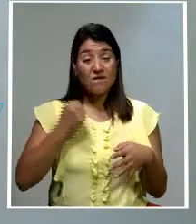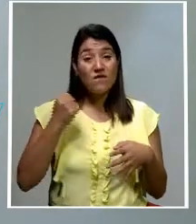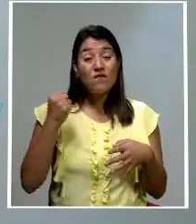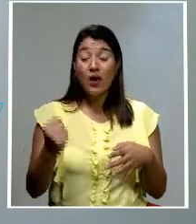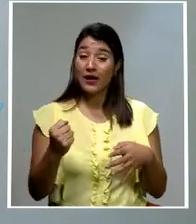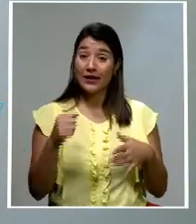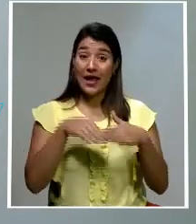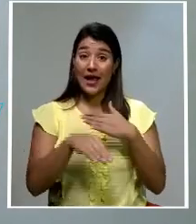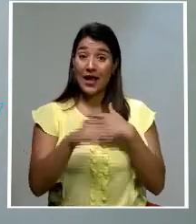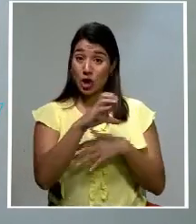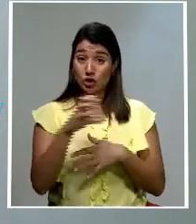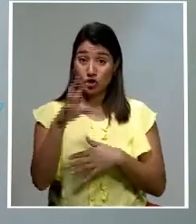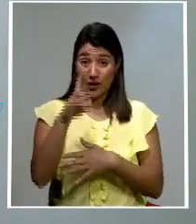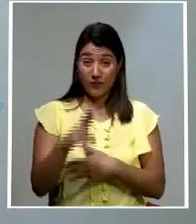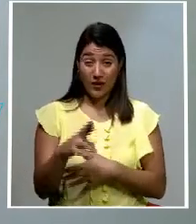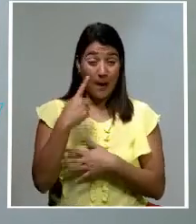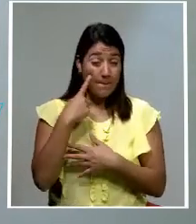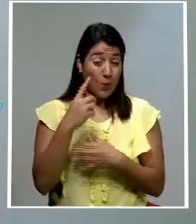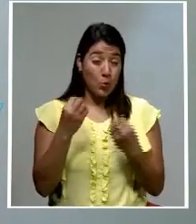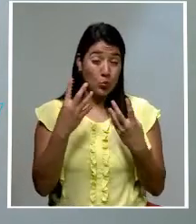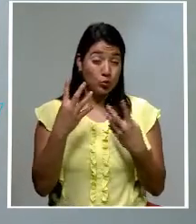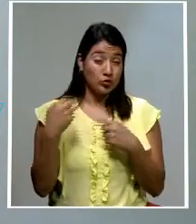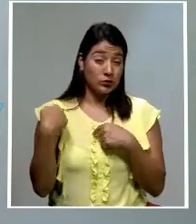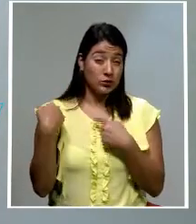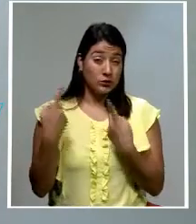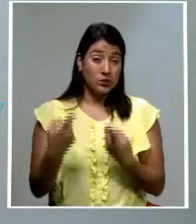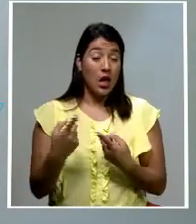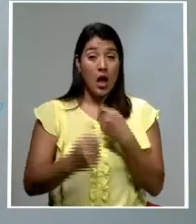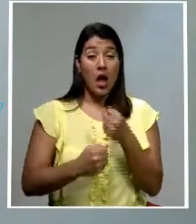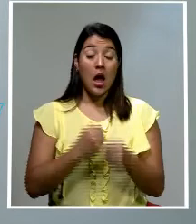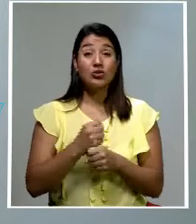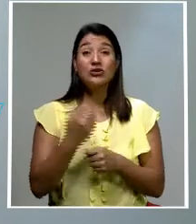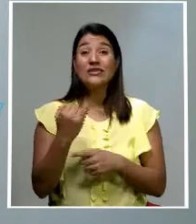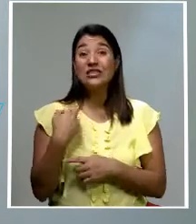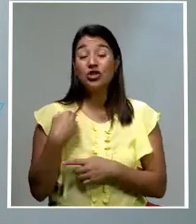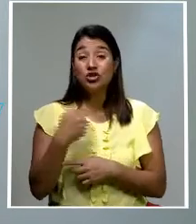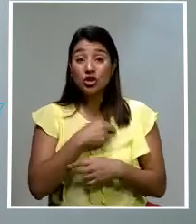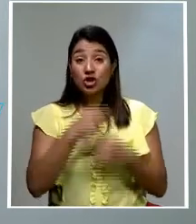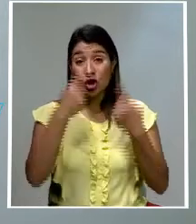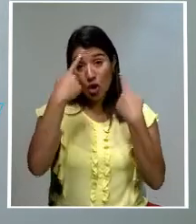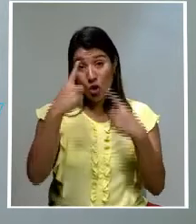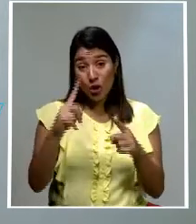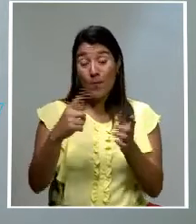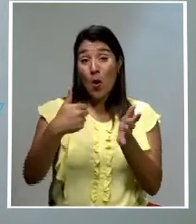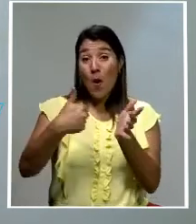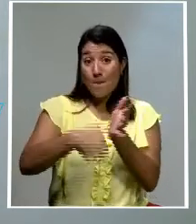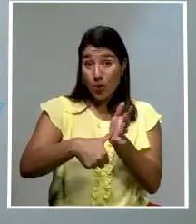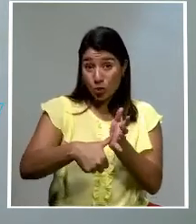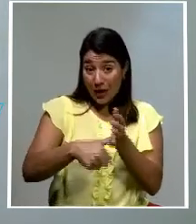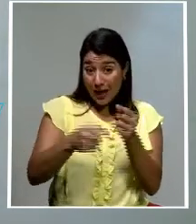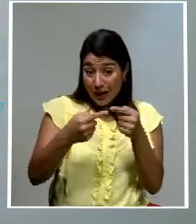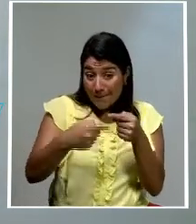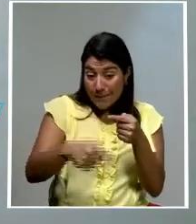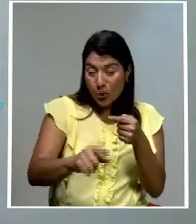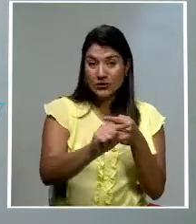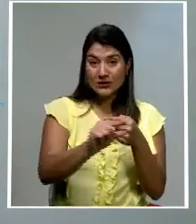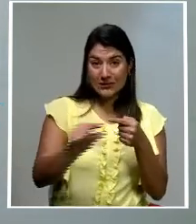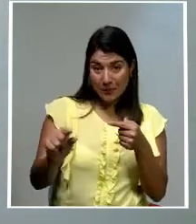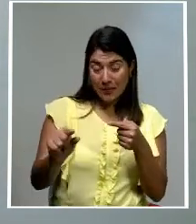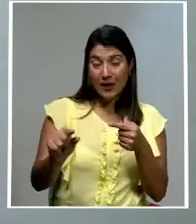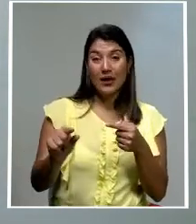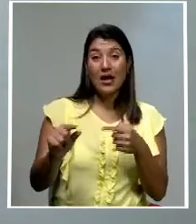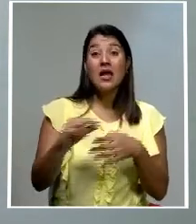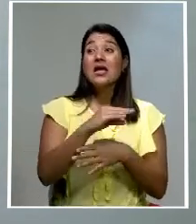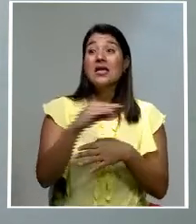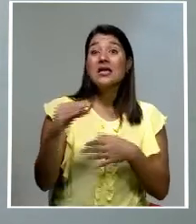Estado costarricense. Y si logramos avanzar hacia la votación en las próximas semanas y posterior